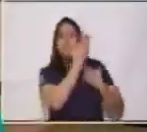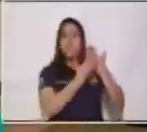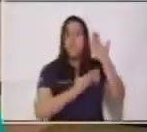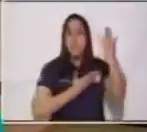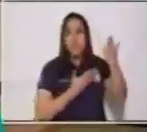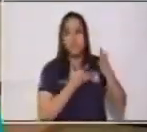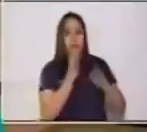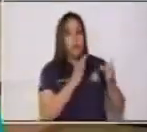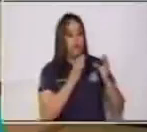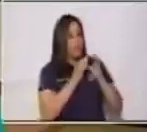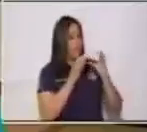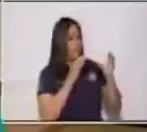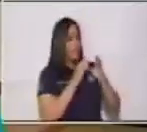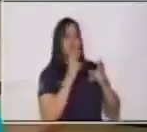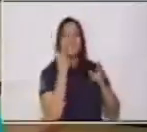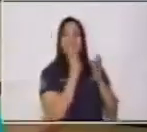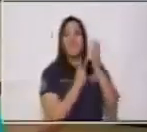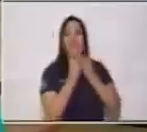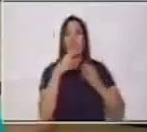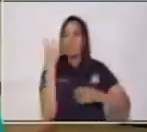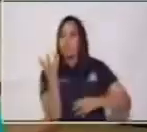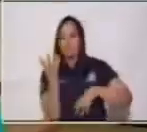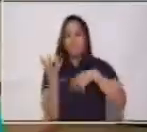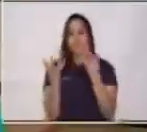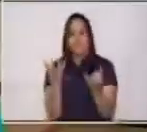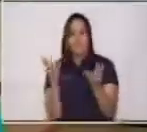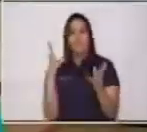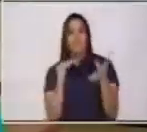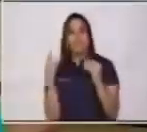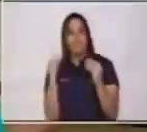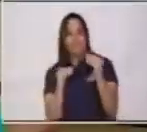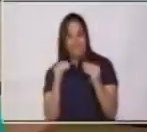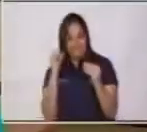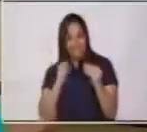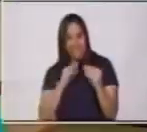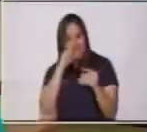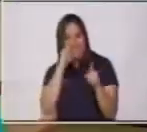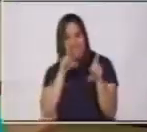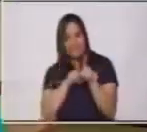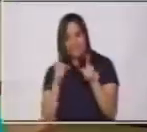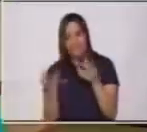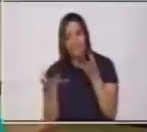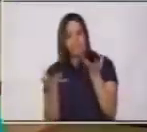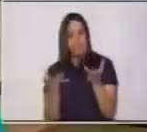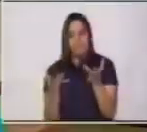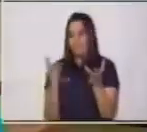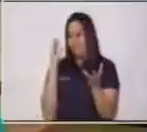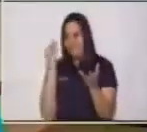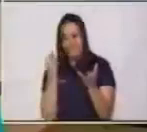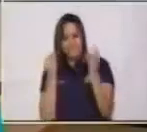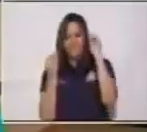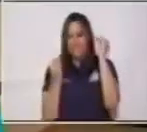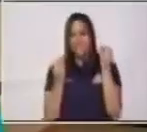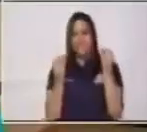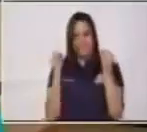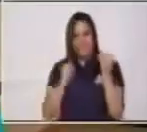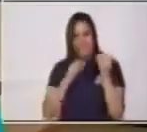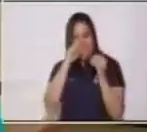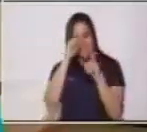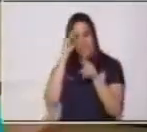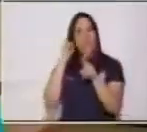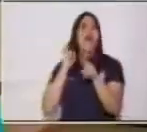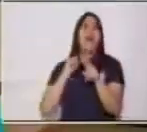conversación entre dos piedras. ¿Qué le diría una piedra a otra piedra? ¿Y por qué le diría eso? Ese es el reto que te queda para